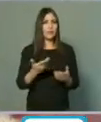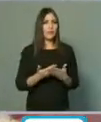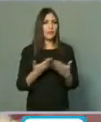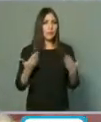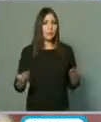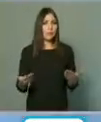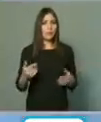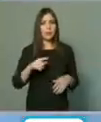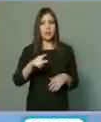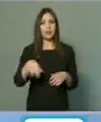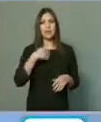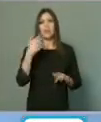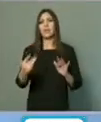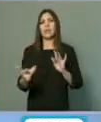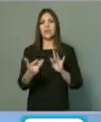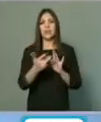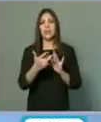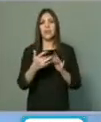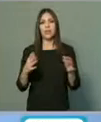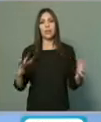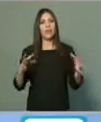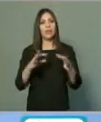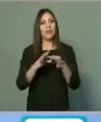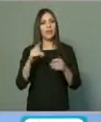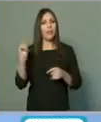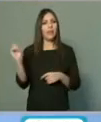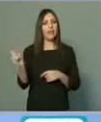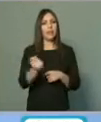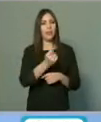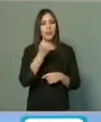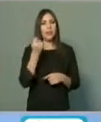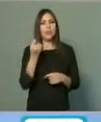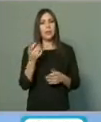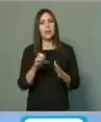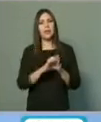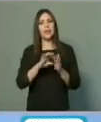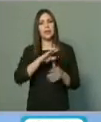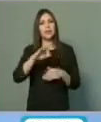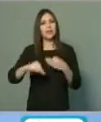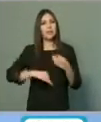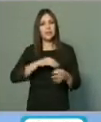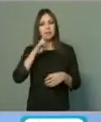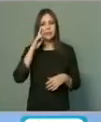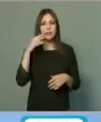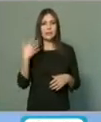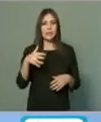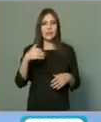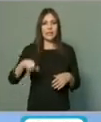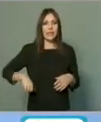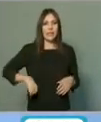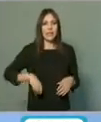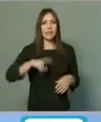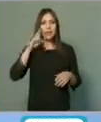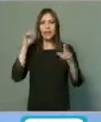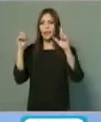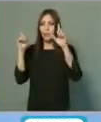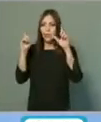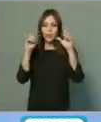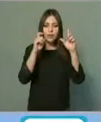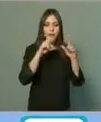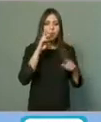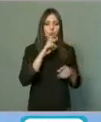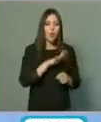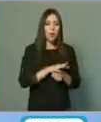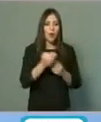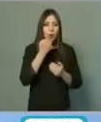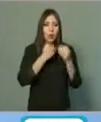que lo voy a conectar con algo de tecnología, en el sentido estricto de, nos llama mucho la atención el fotografiar lo que comemos, el fotografiar a